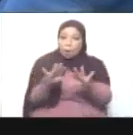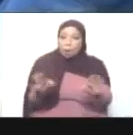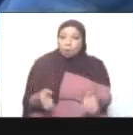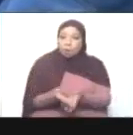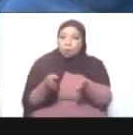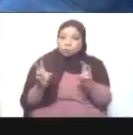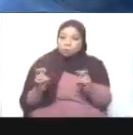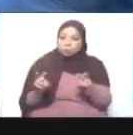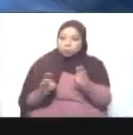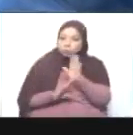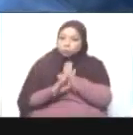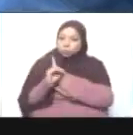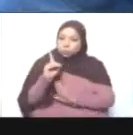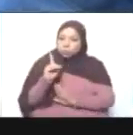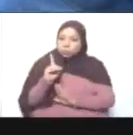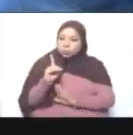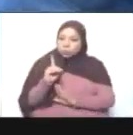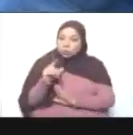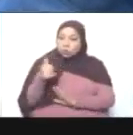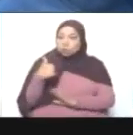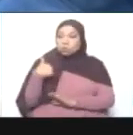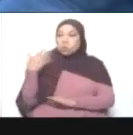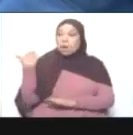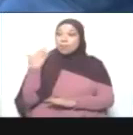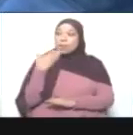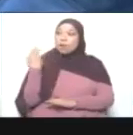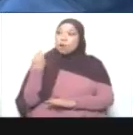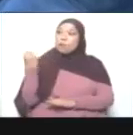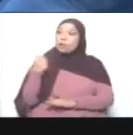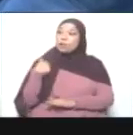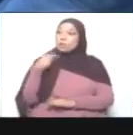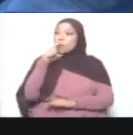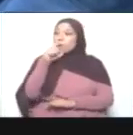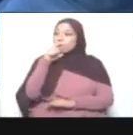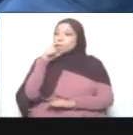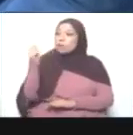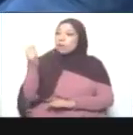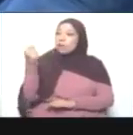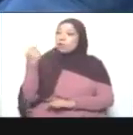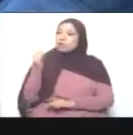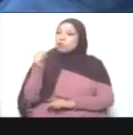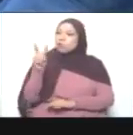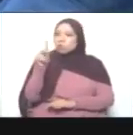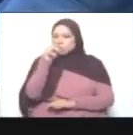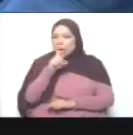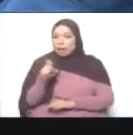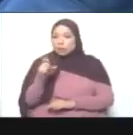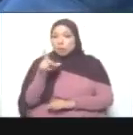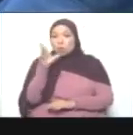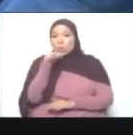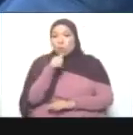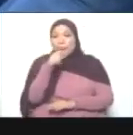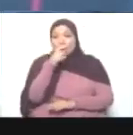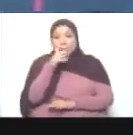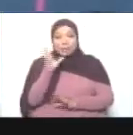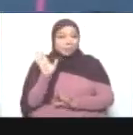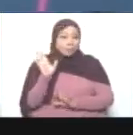Sí. Cuando yo estaba chamo como tú, tenía 12 años, no tenía bigote.